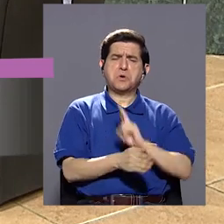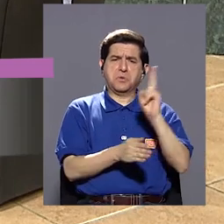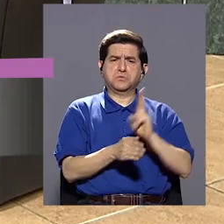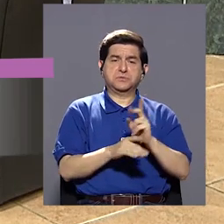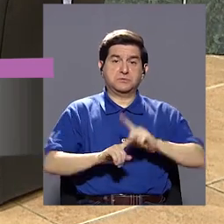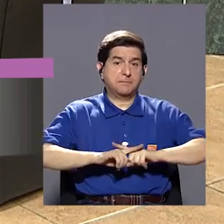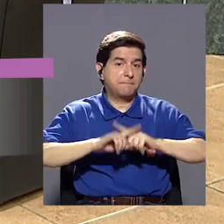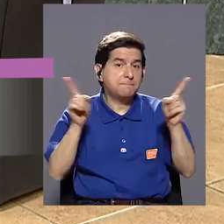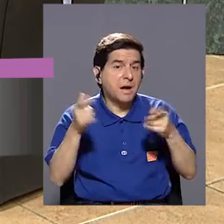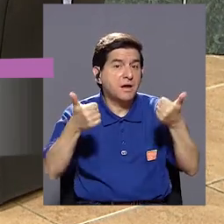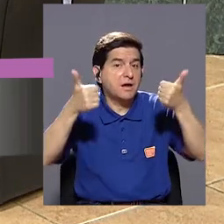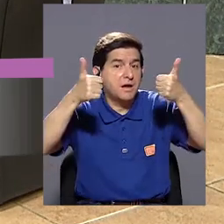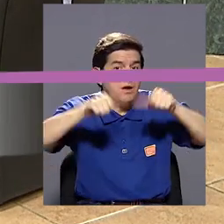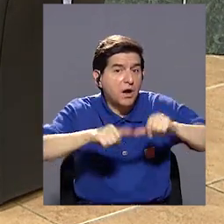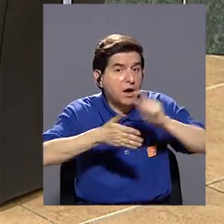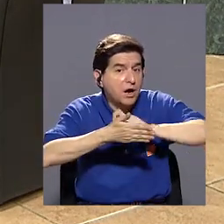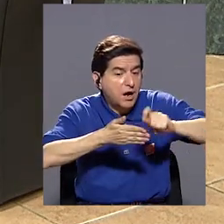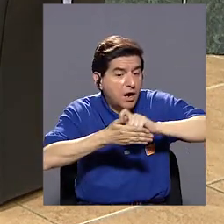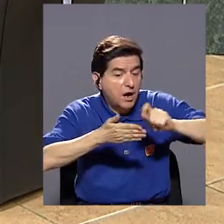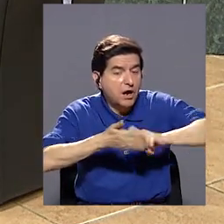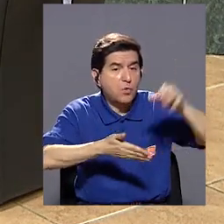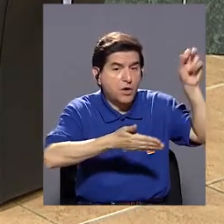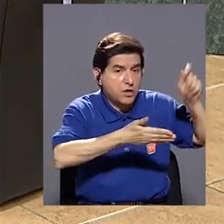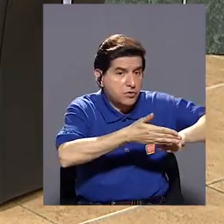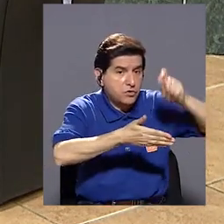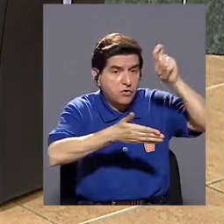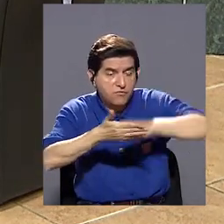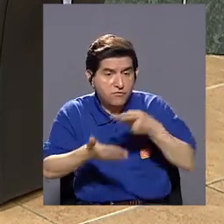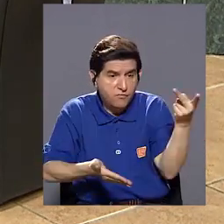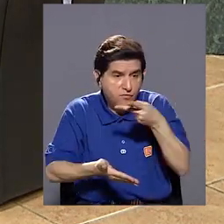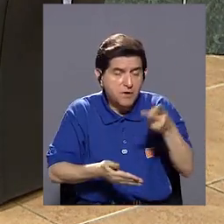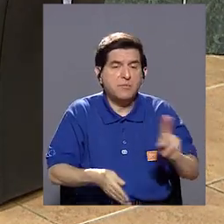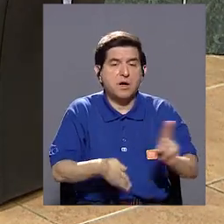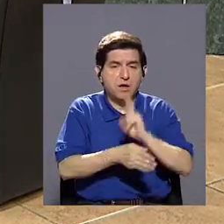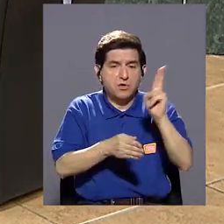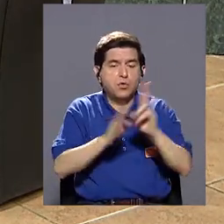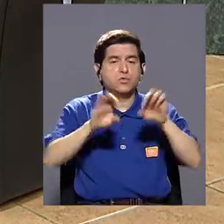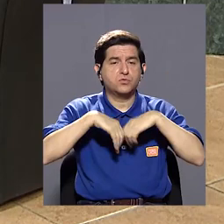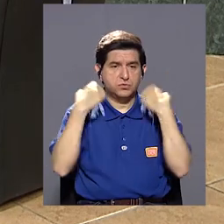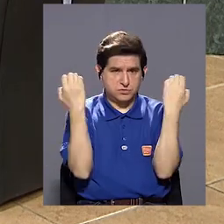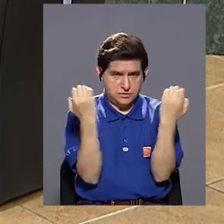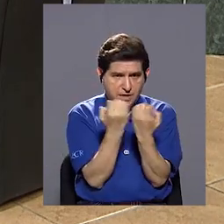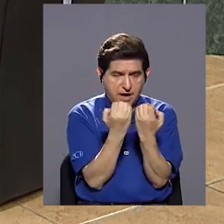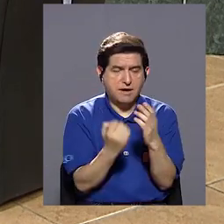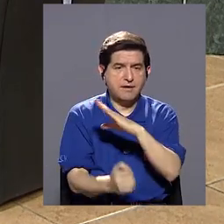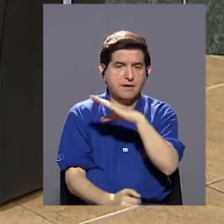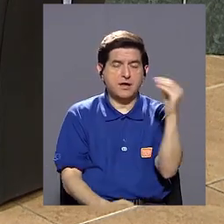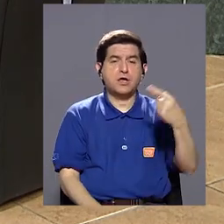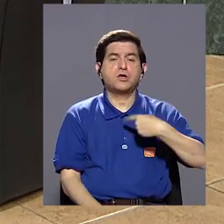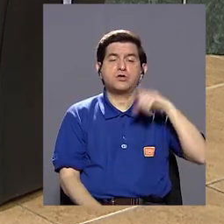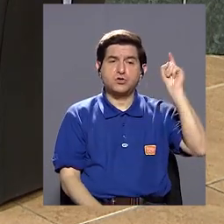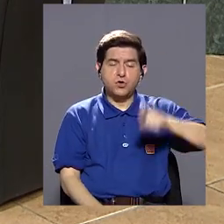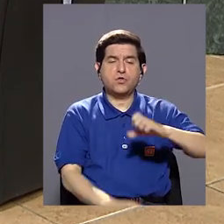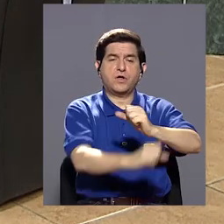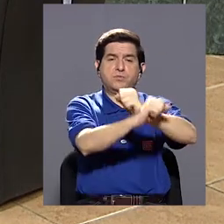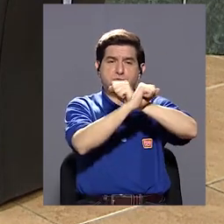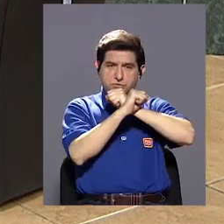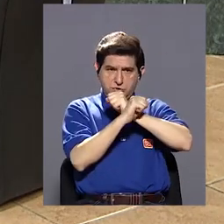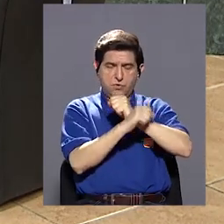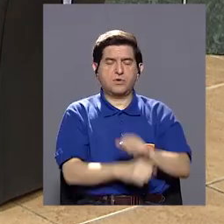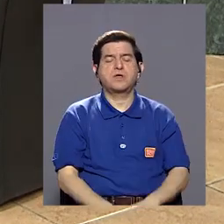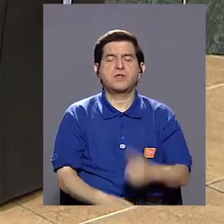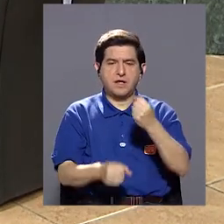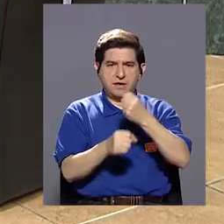existir un acuerdo por escrito firmado entre las partes de que se va a utilizar el equipo y al mismo tiempo yo tengo que garantizar